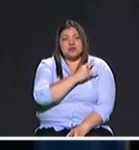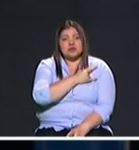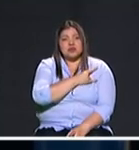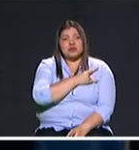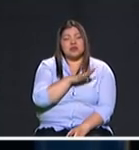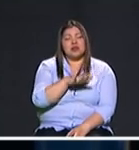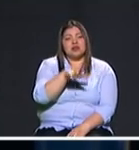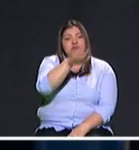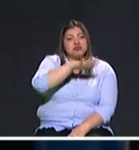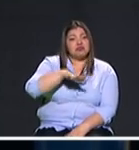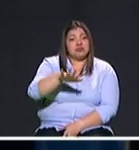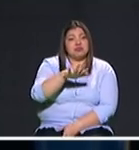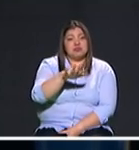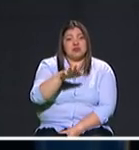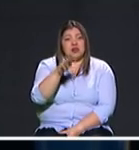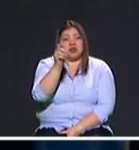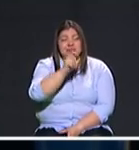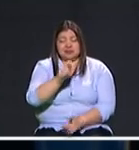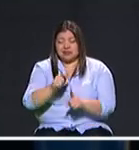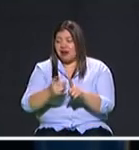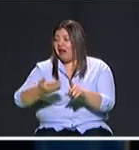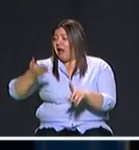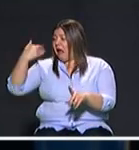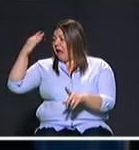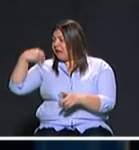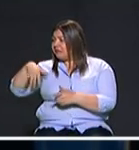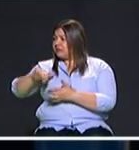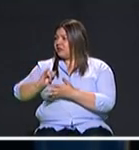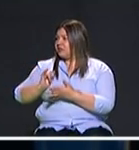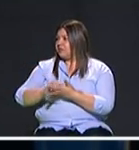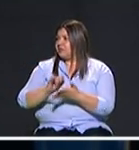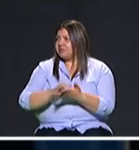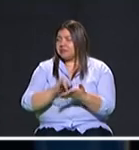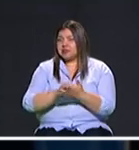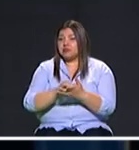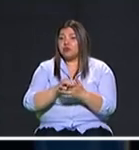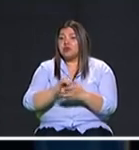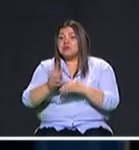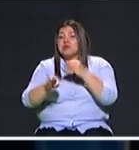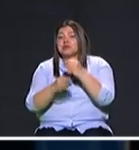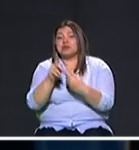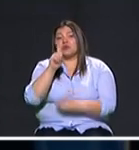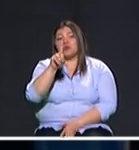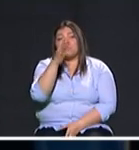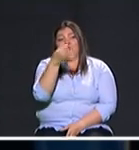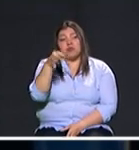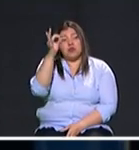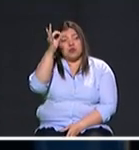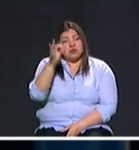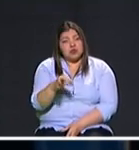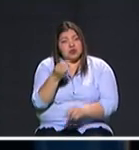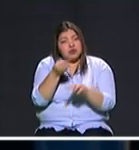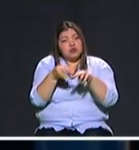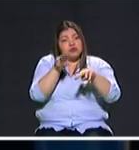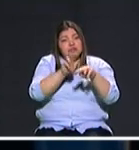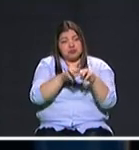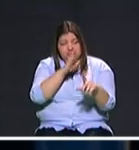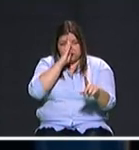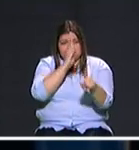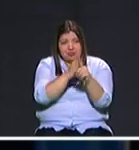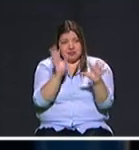como venimos en el pasado el presente y 11 por ciento adicional totalmente enfocado a educación superior